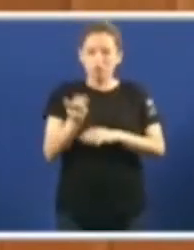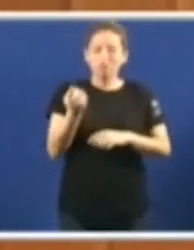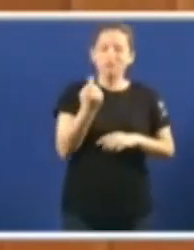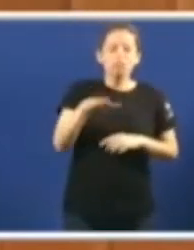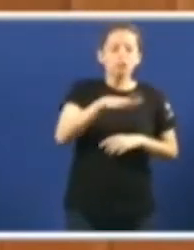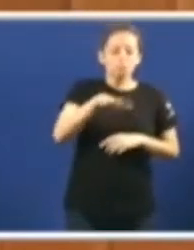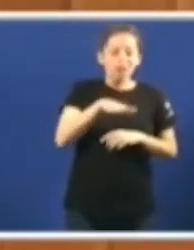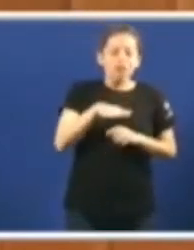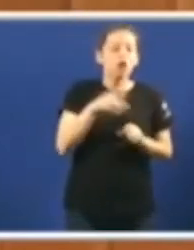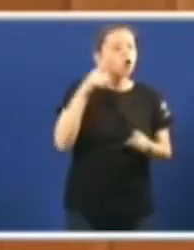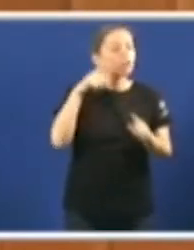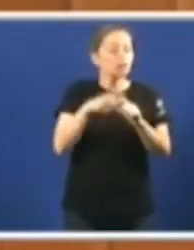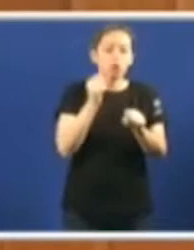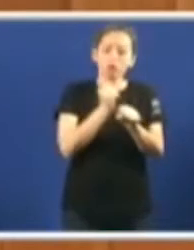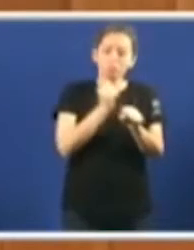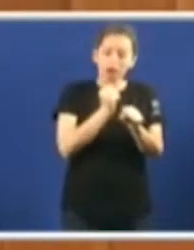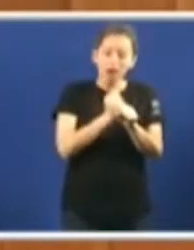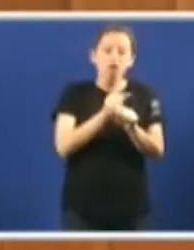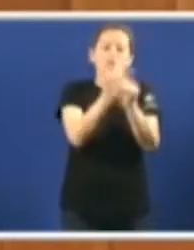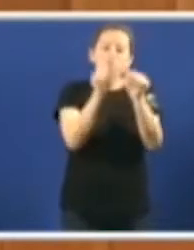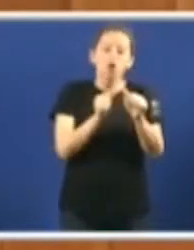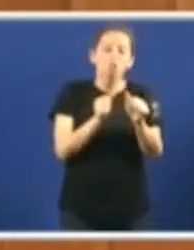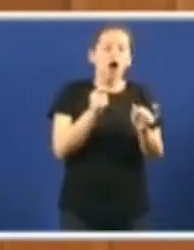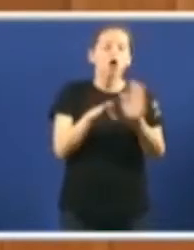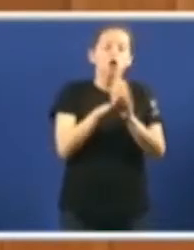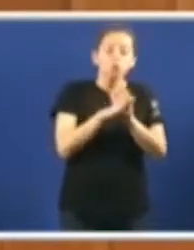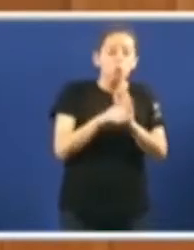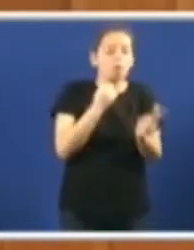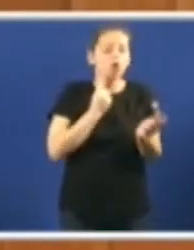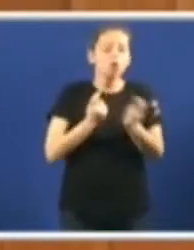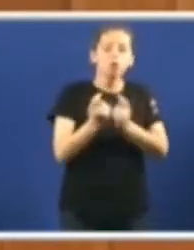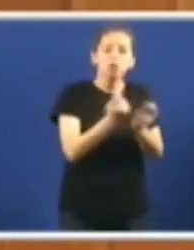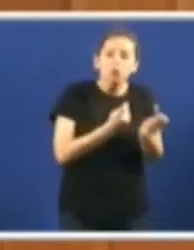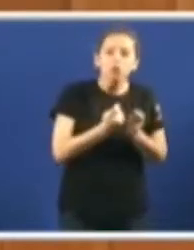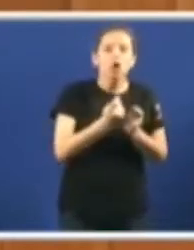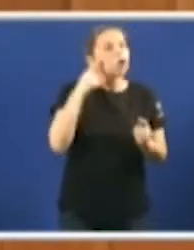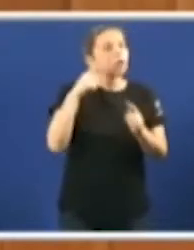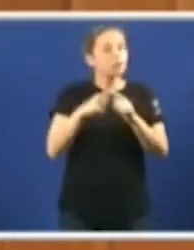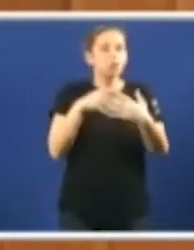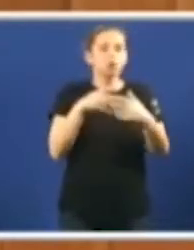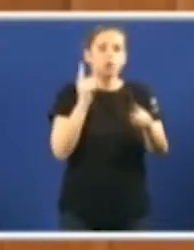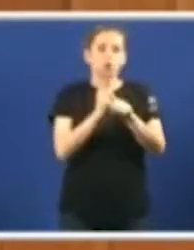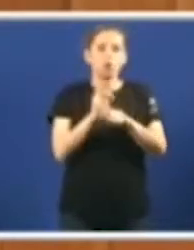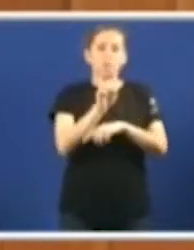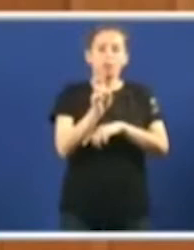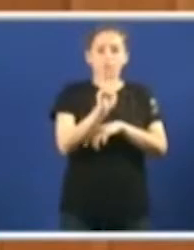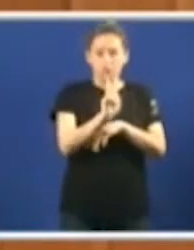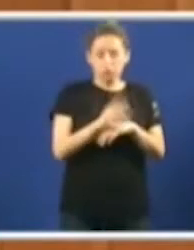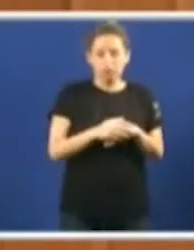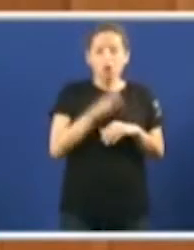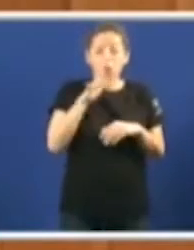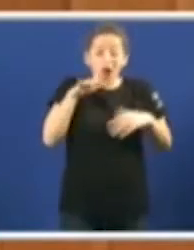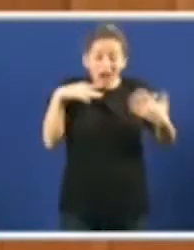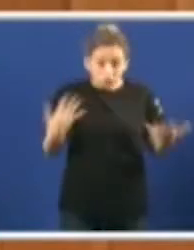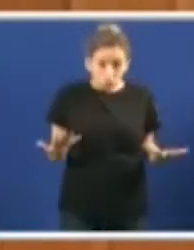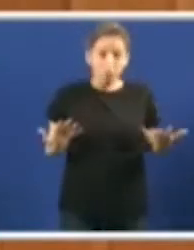xeito continuo, coordinado, para loitar contra a vespa velutina, porque na actualidade é un